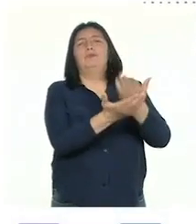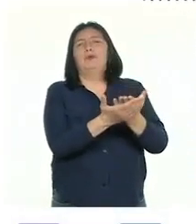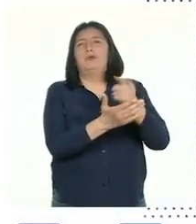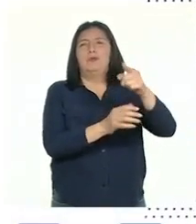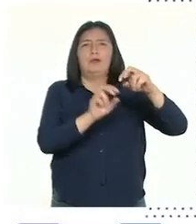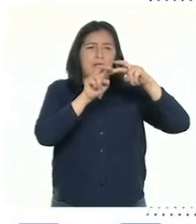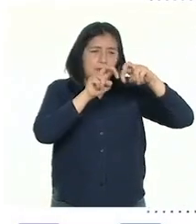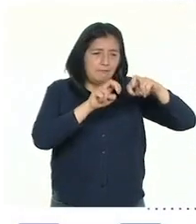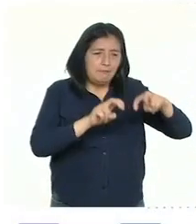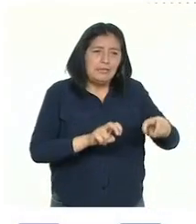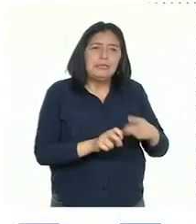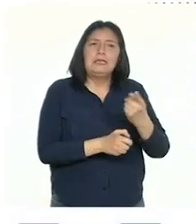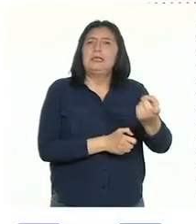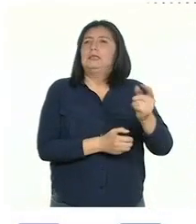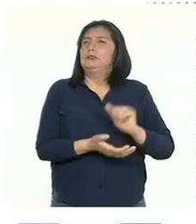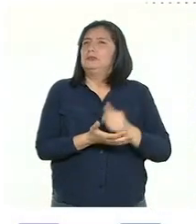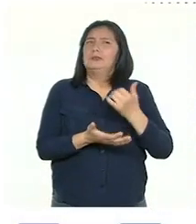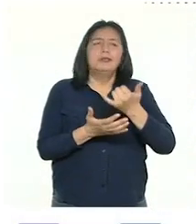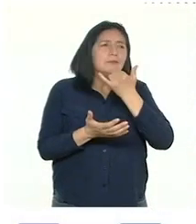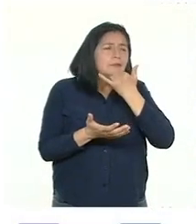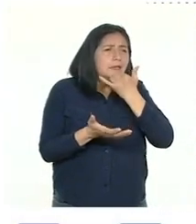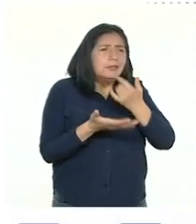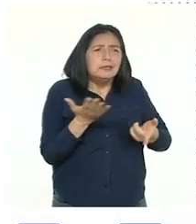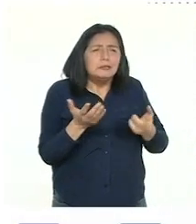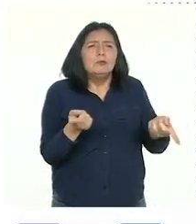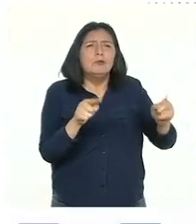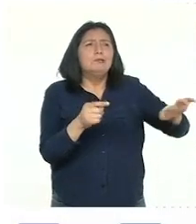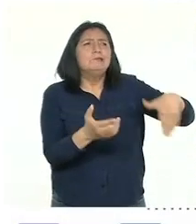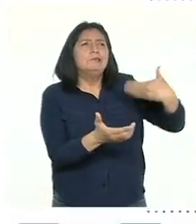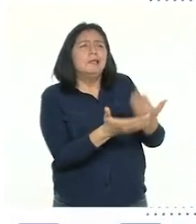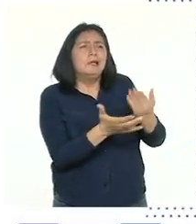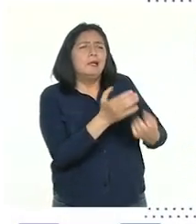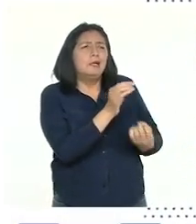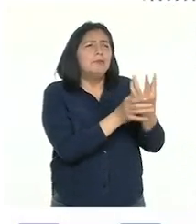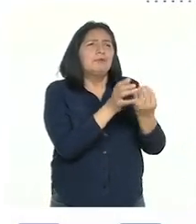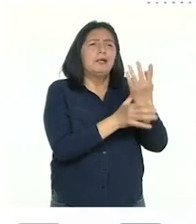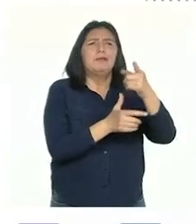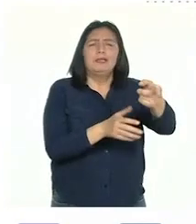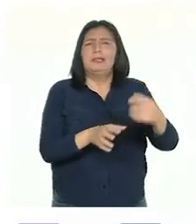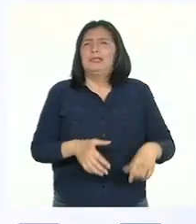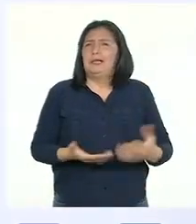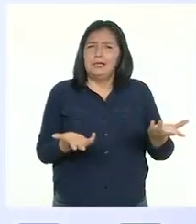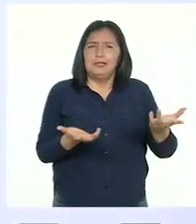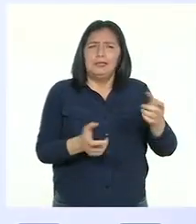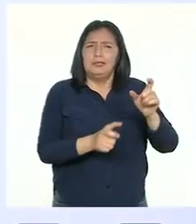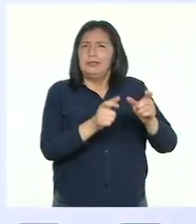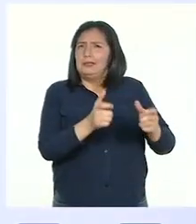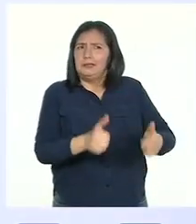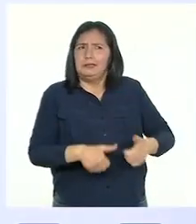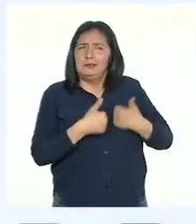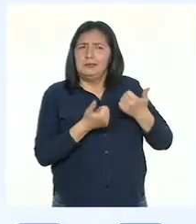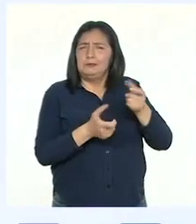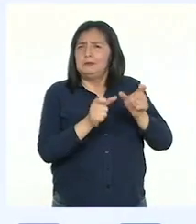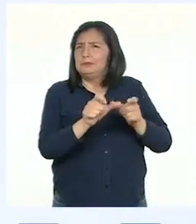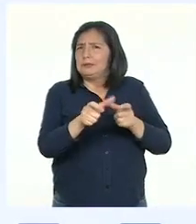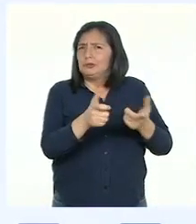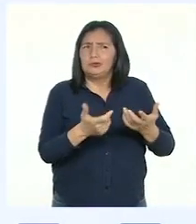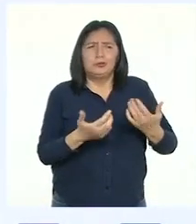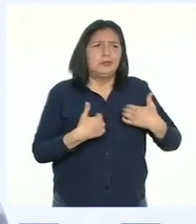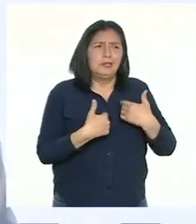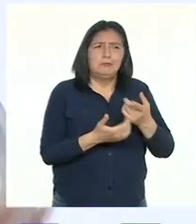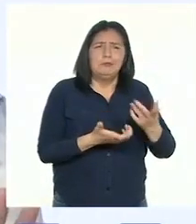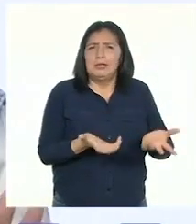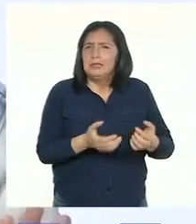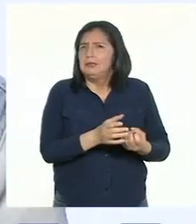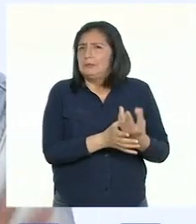una investigación sobre los efectos que tiene la llegada de la primavera en los seres vivos. ¿Están de acuerdo? Me parece